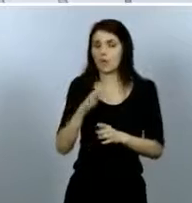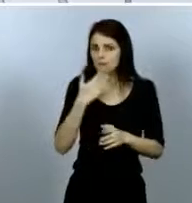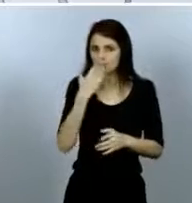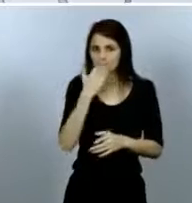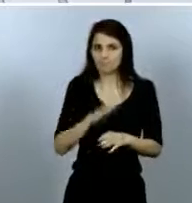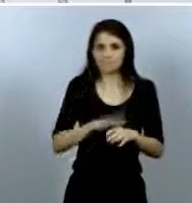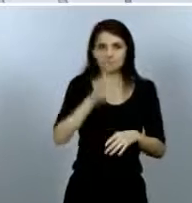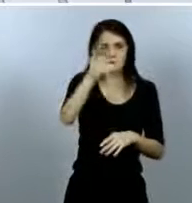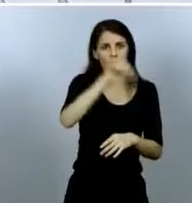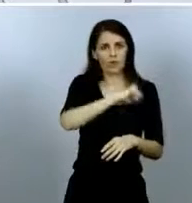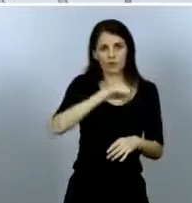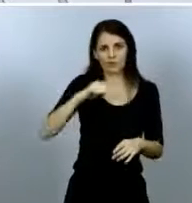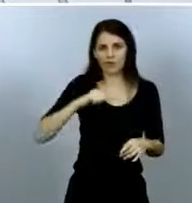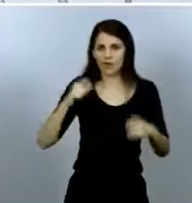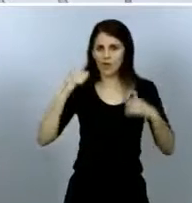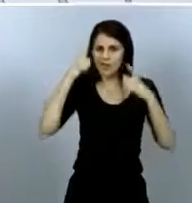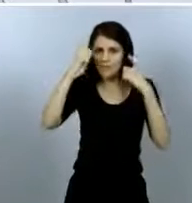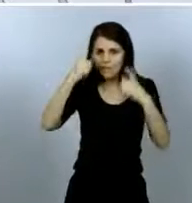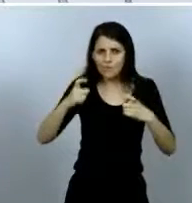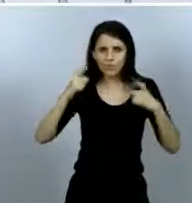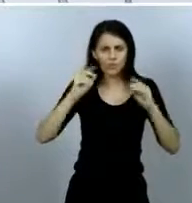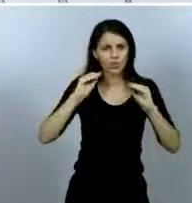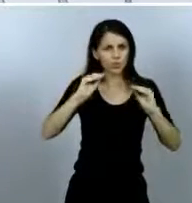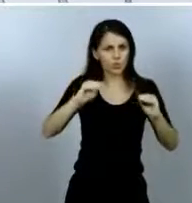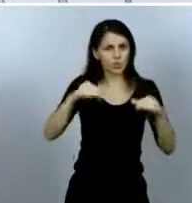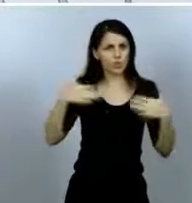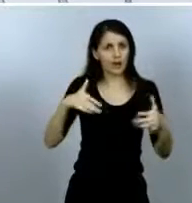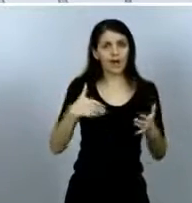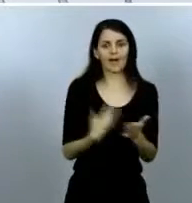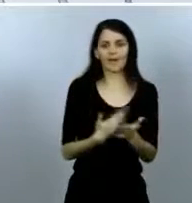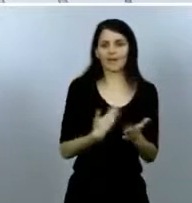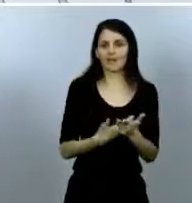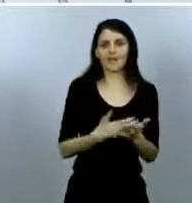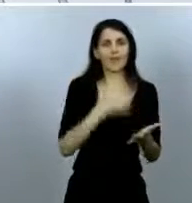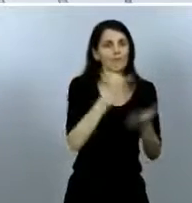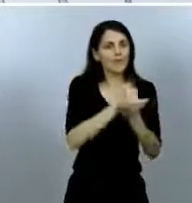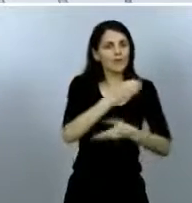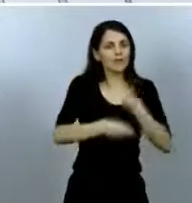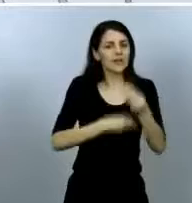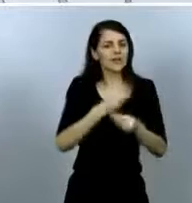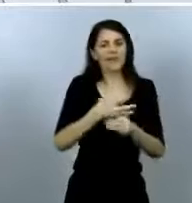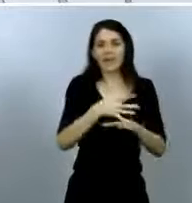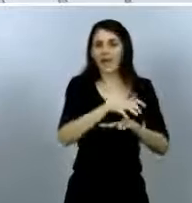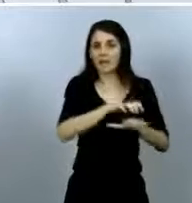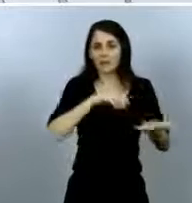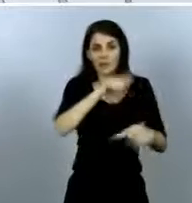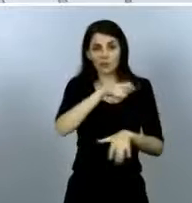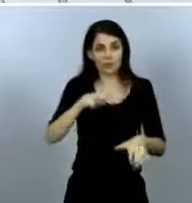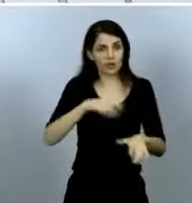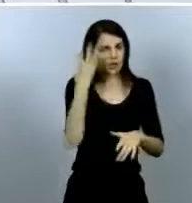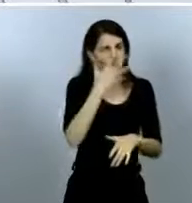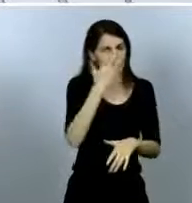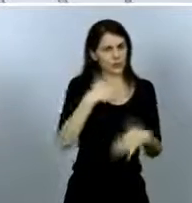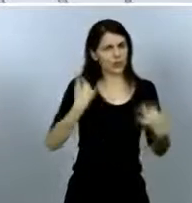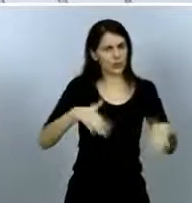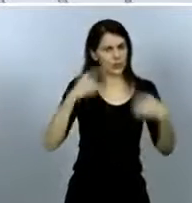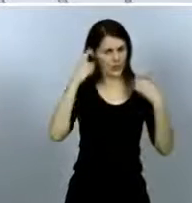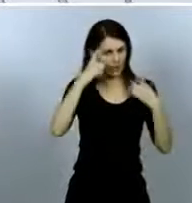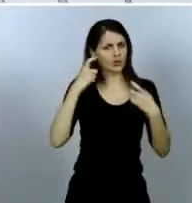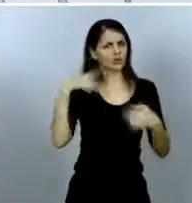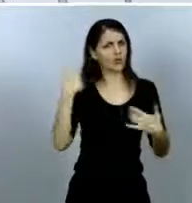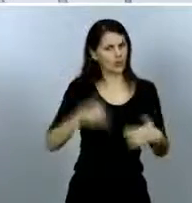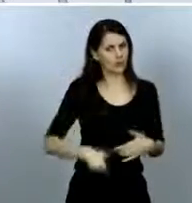un altísimo porcentaje de casos con psd con pcr realizada es muy importante y no sé